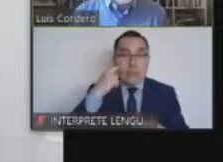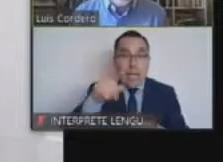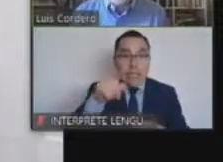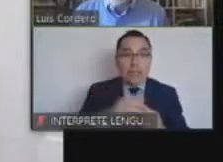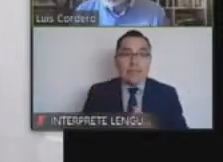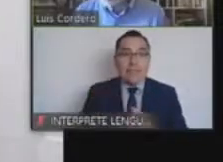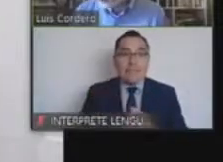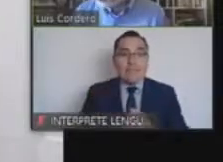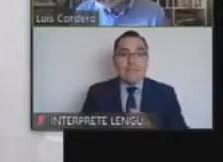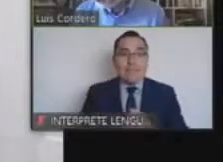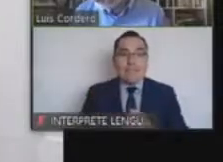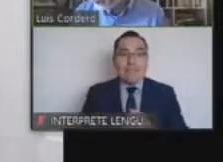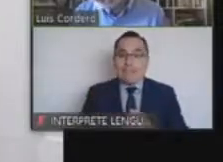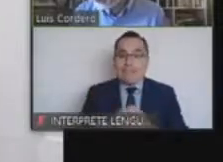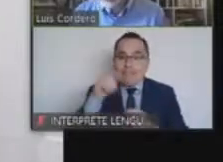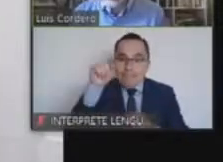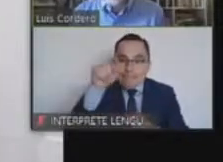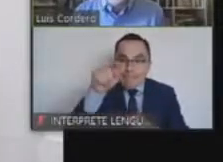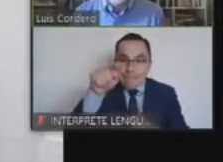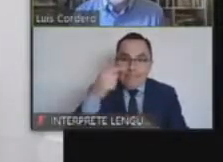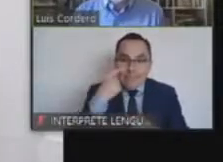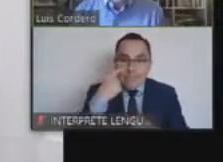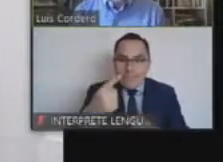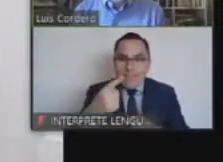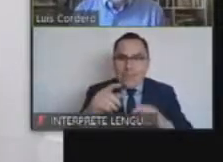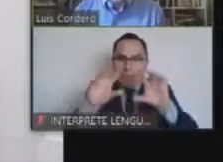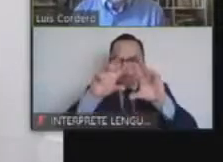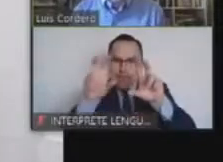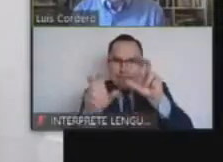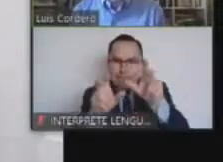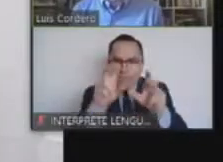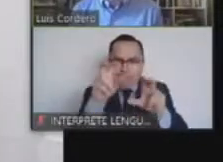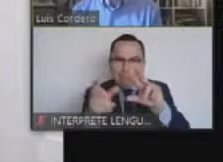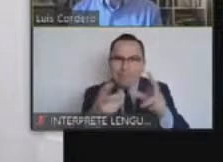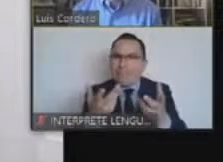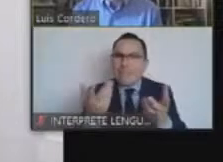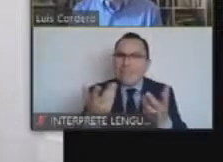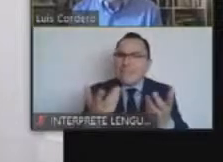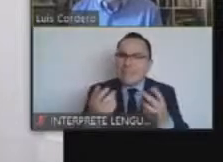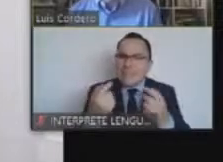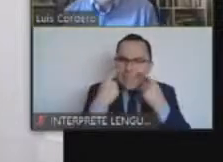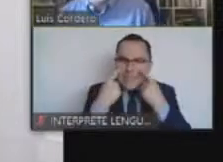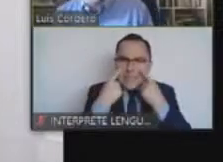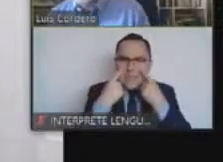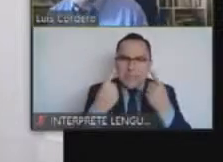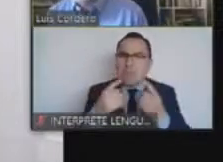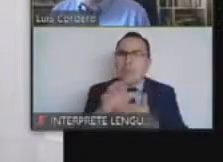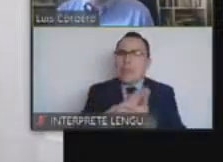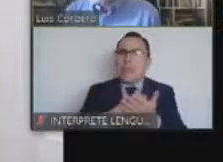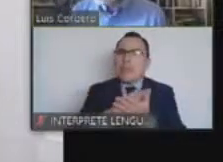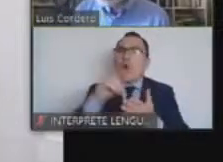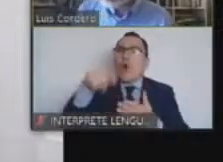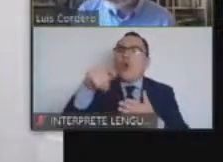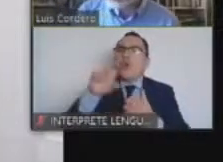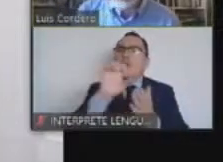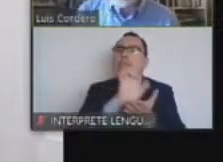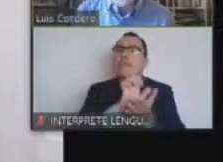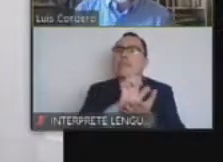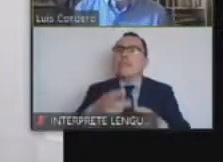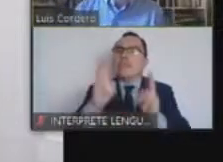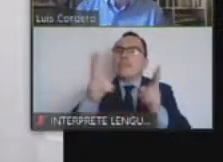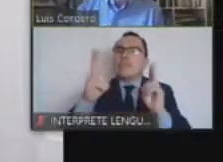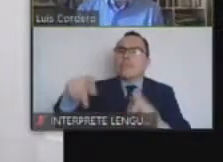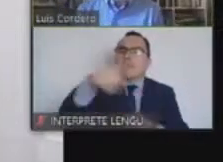ahí está la referencia para que ustedes lo puedan utilizar, sobre la situación del Estado de Derecho, ¿no?